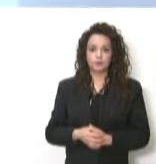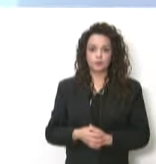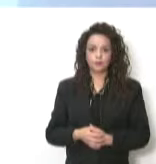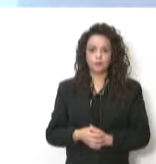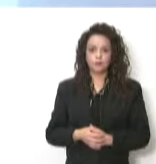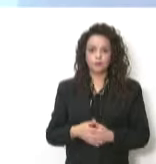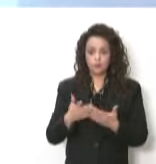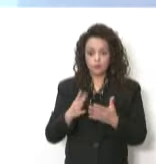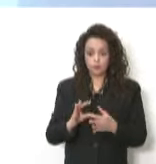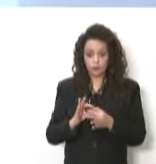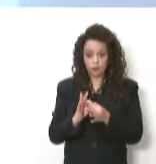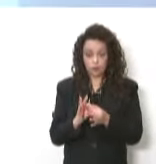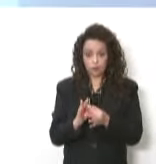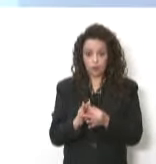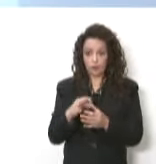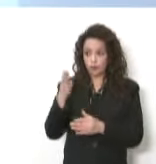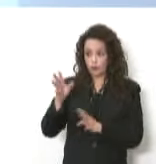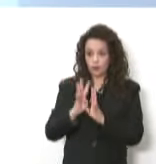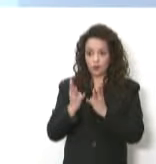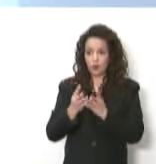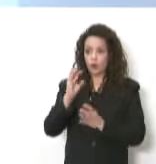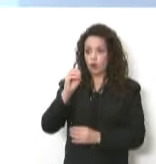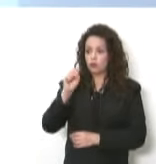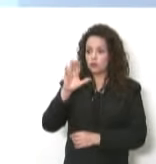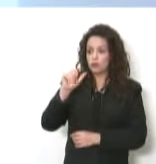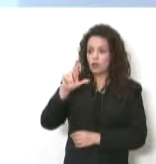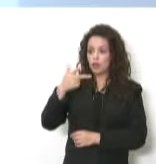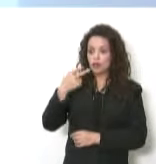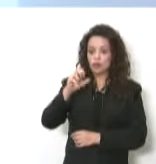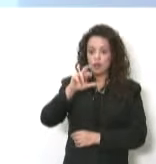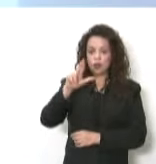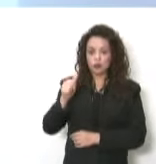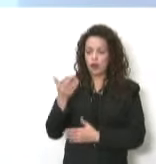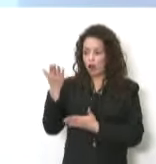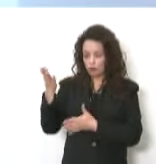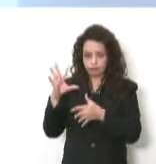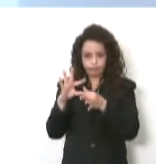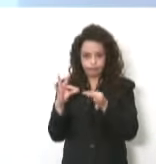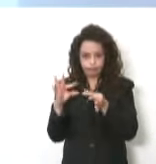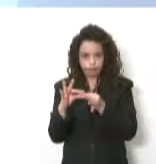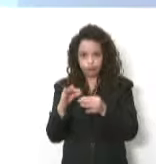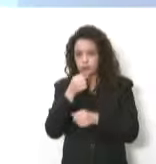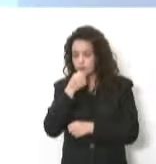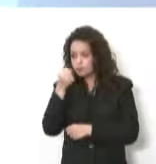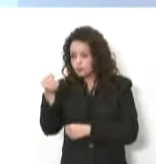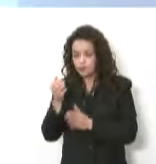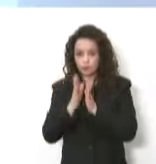Corresponde al comisionado Oscar Guerra hacer uso de la palabra.